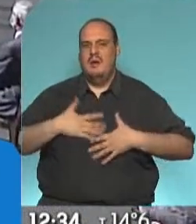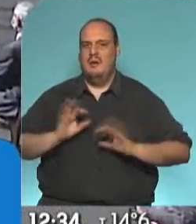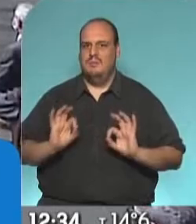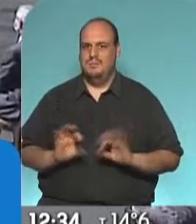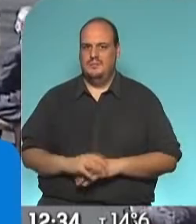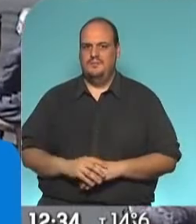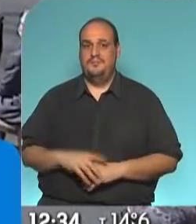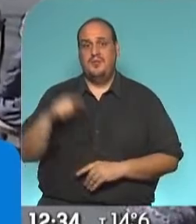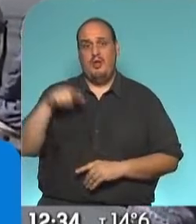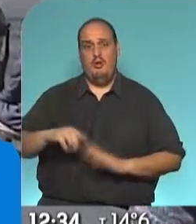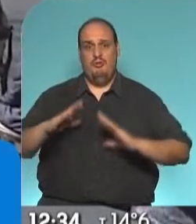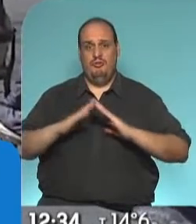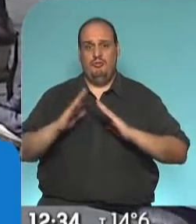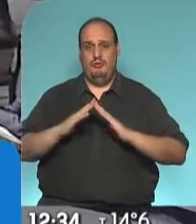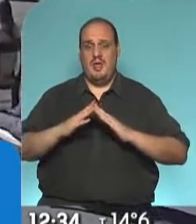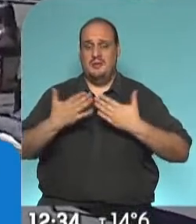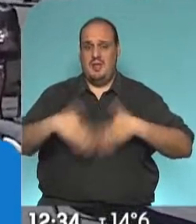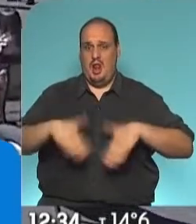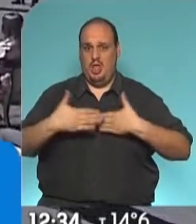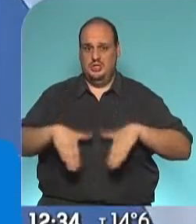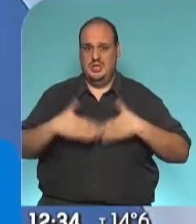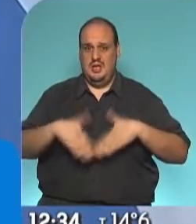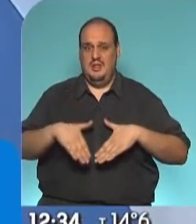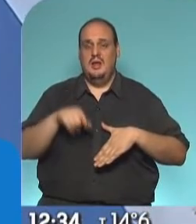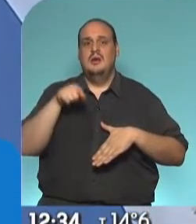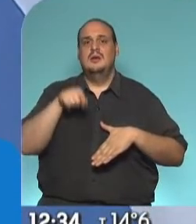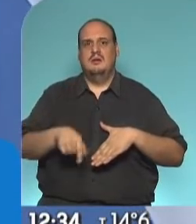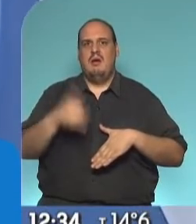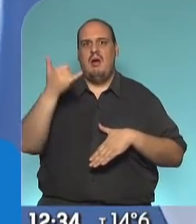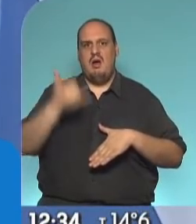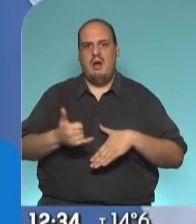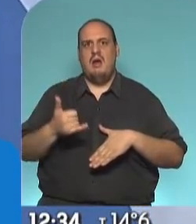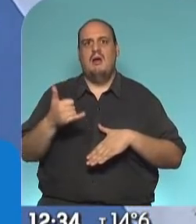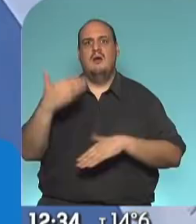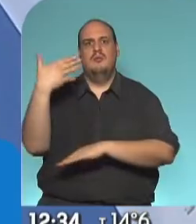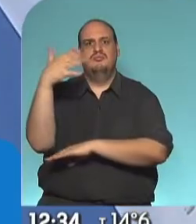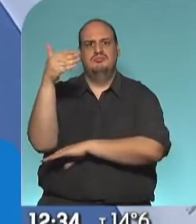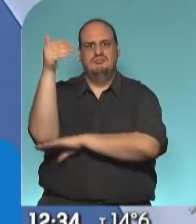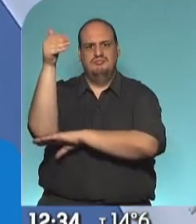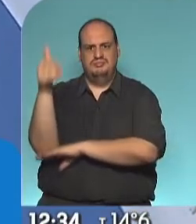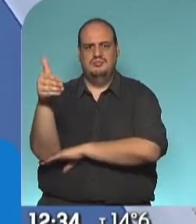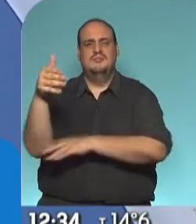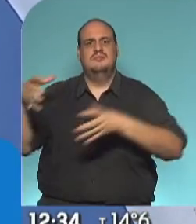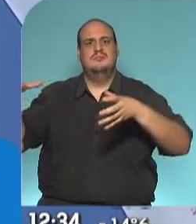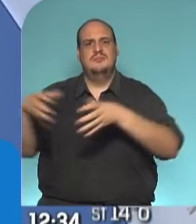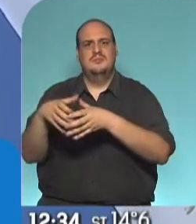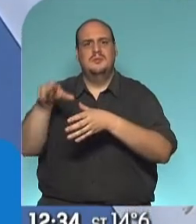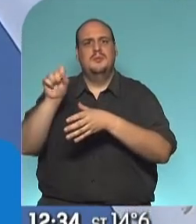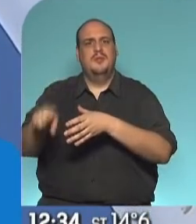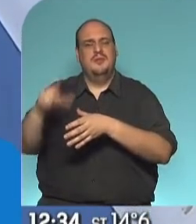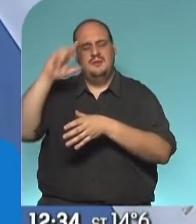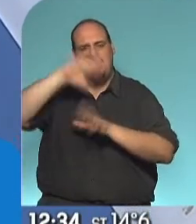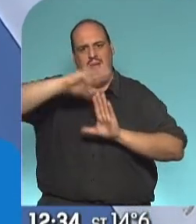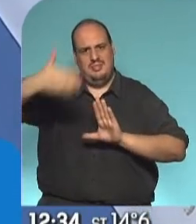Hoy, en la Casa Rosada, está colgando el estandarte del Ejército de los